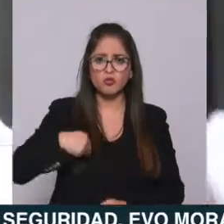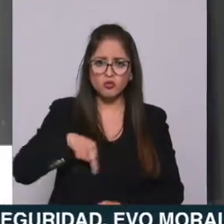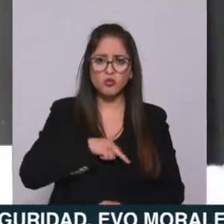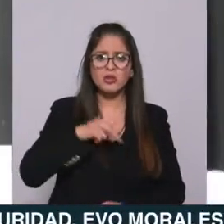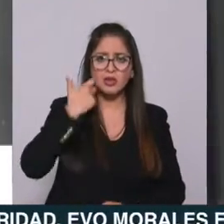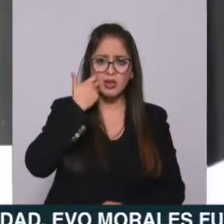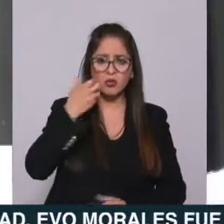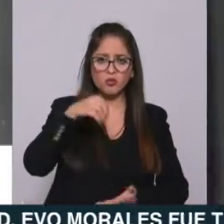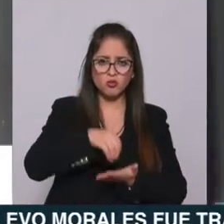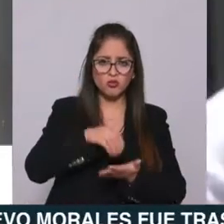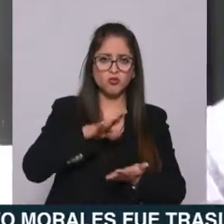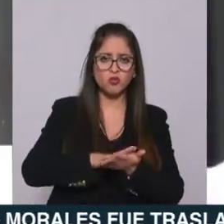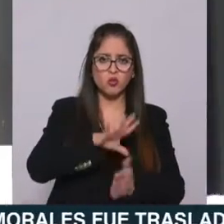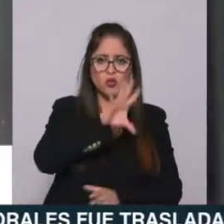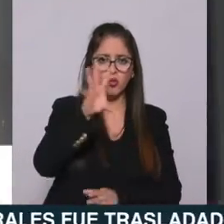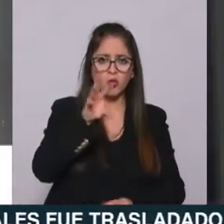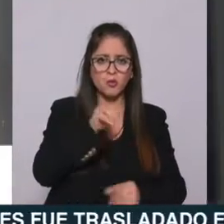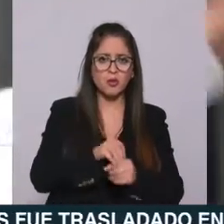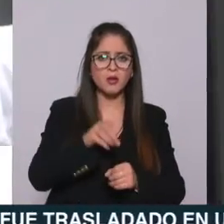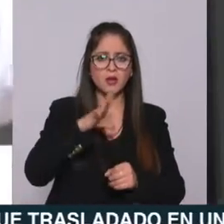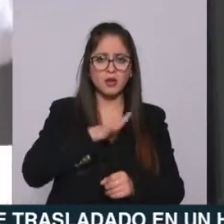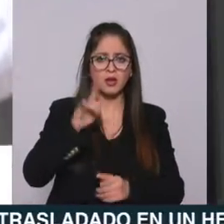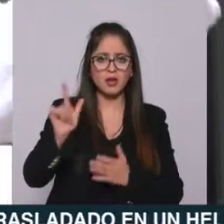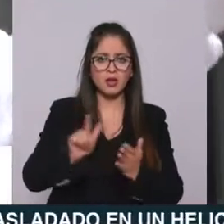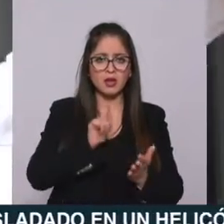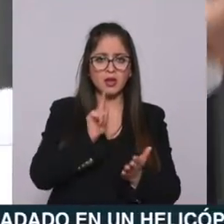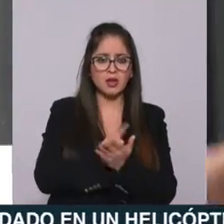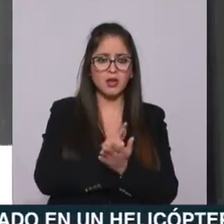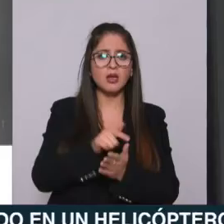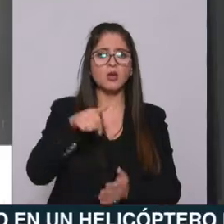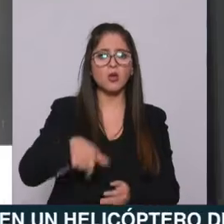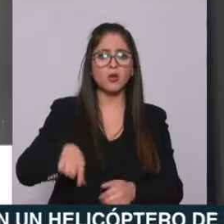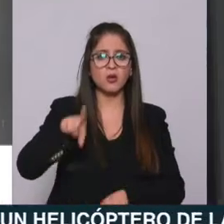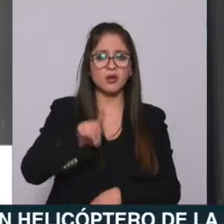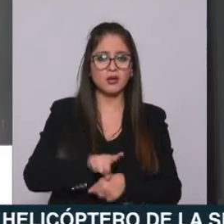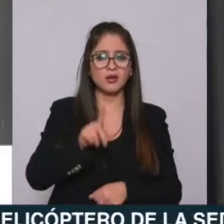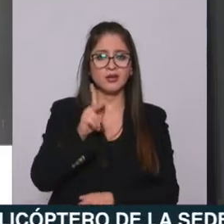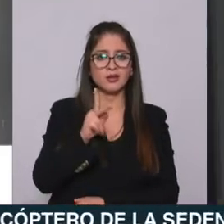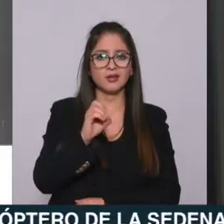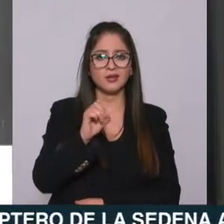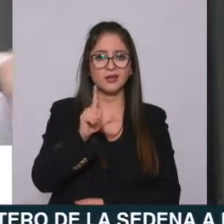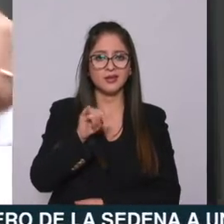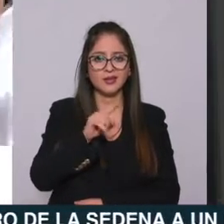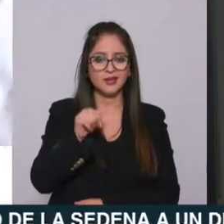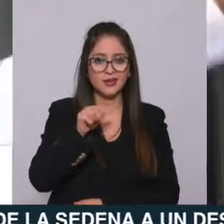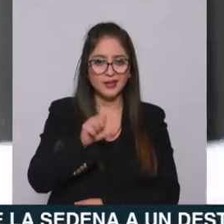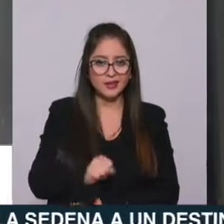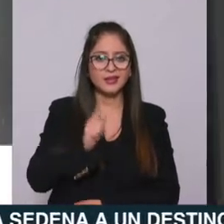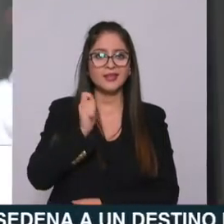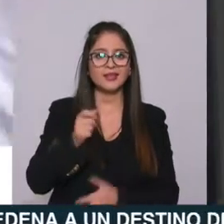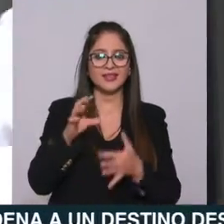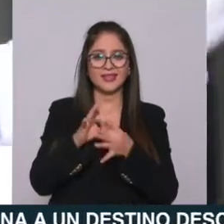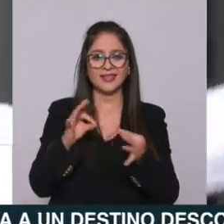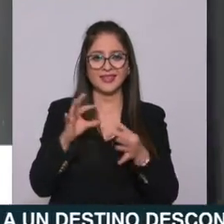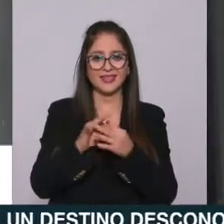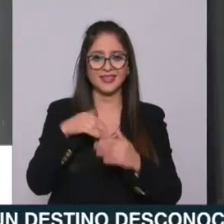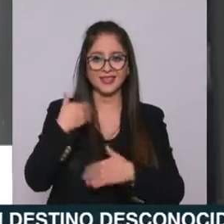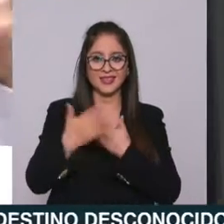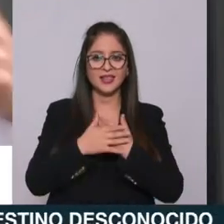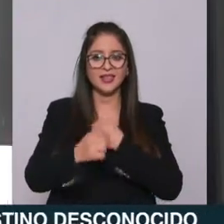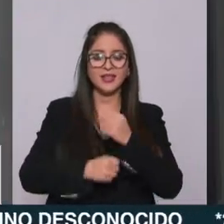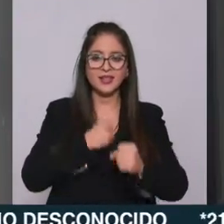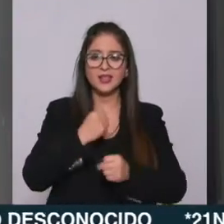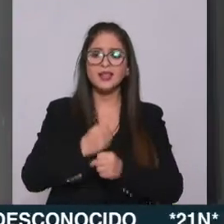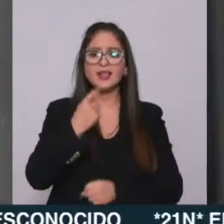se plasme concretamente en la ley y que se diga que hoy las pólizas que están vigentes y que caducan el otro año, dentro de 2